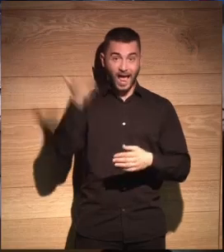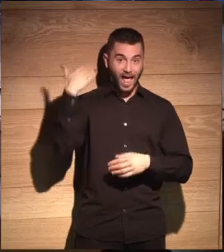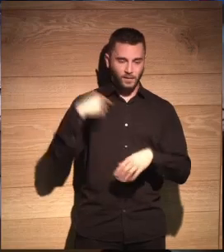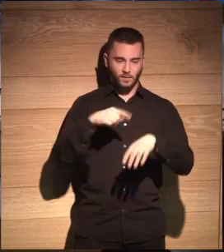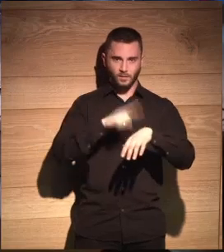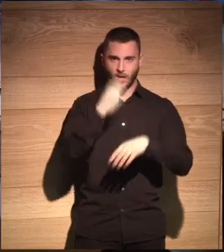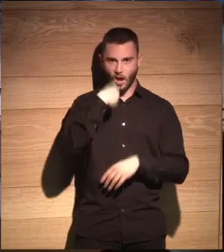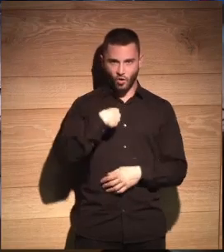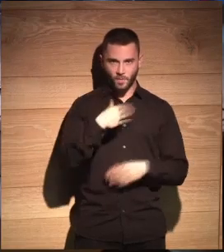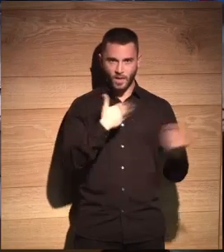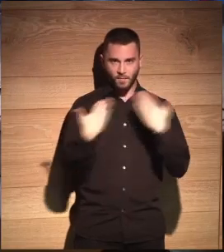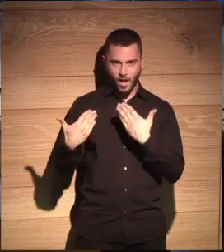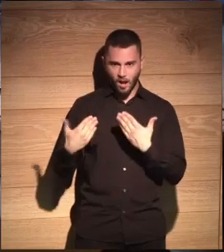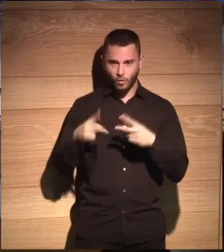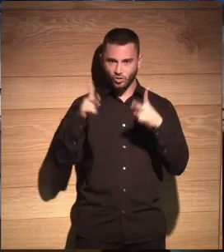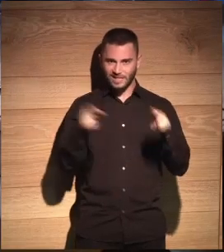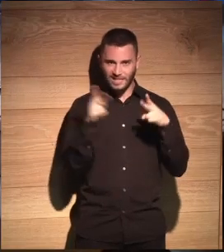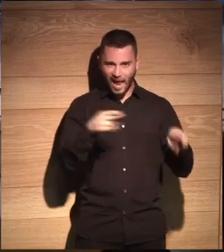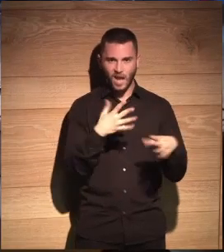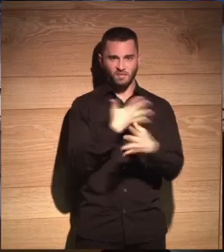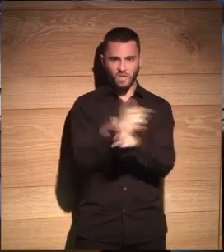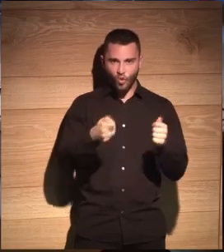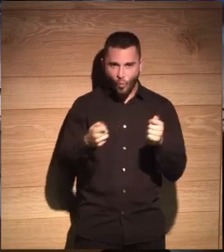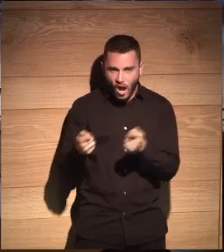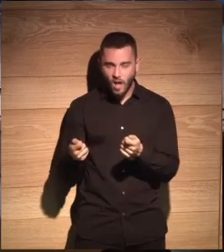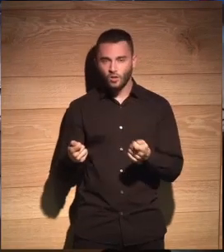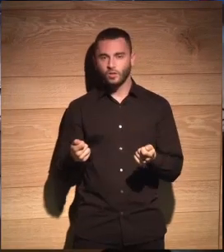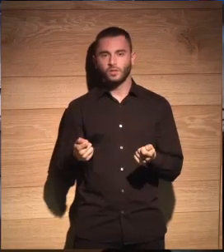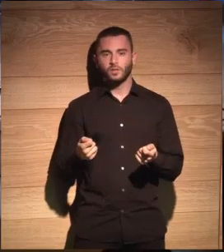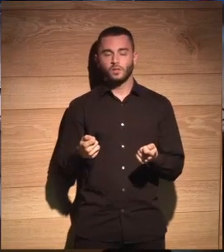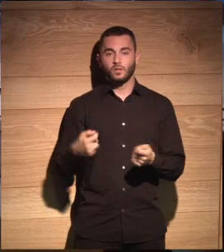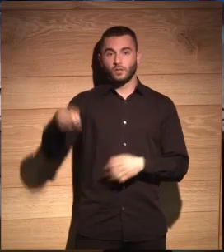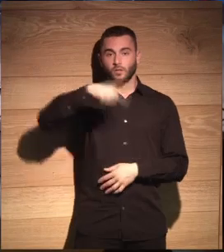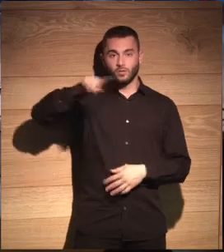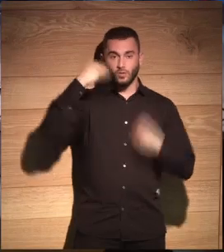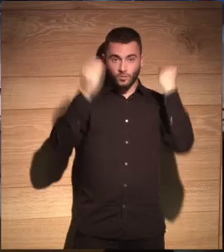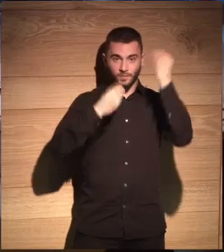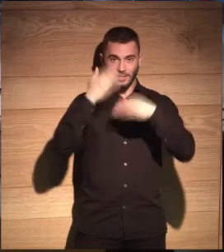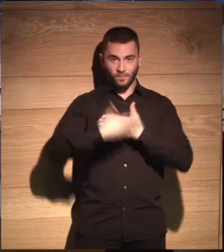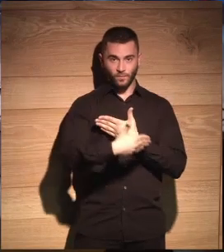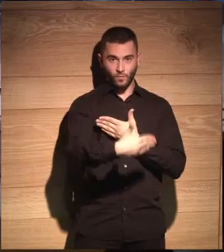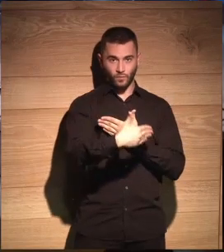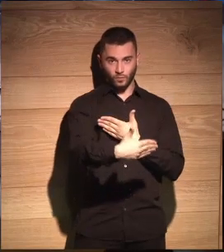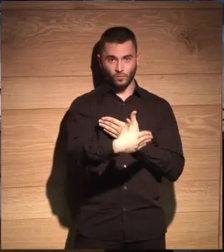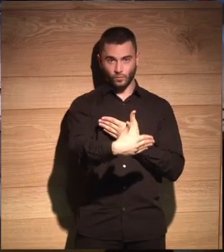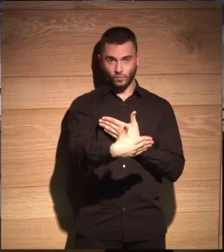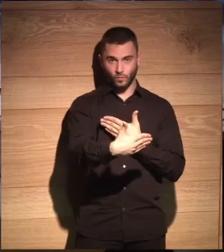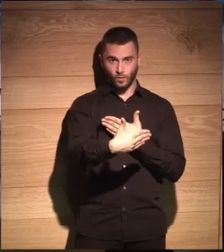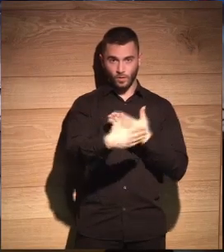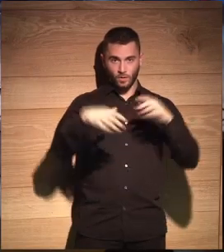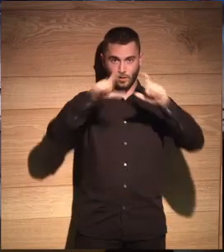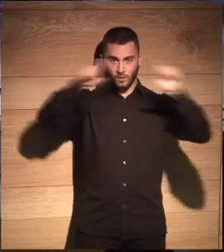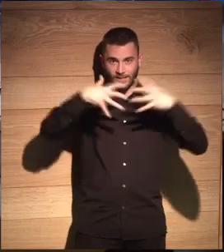consumir series, videojuegos... ¿Creéis que un poco el futuro de las